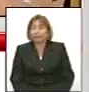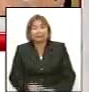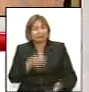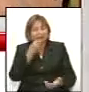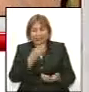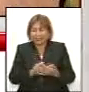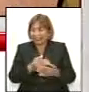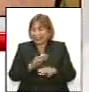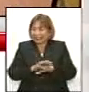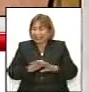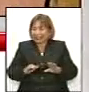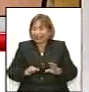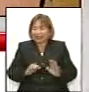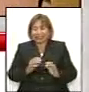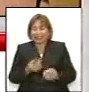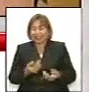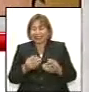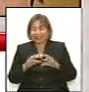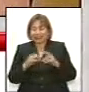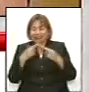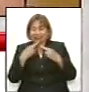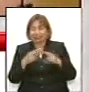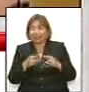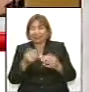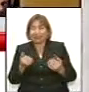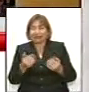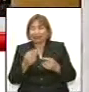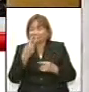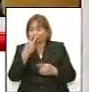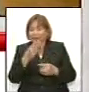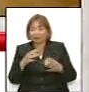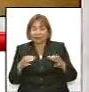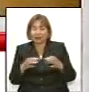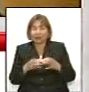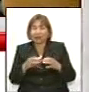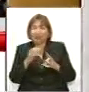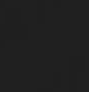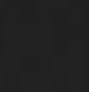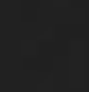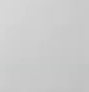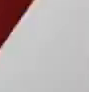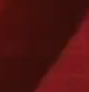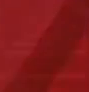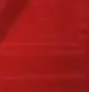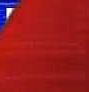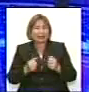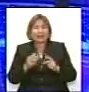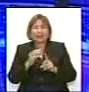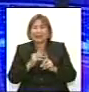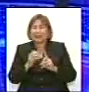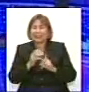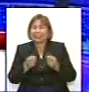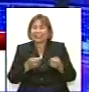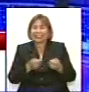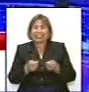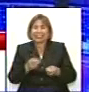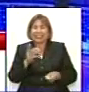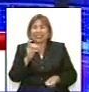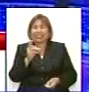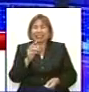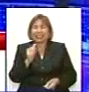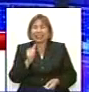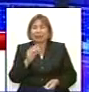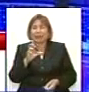Acaba de culminar entonces esta transmisión en vivo de la Comisión de Cultura y Patrimonio Cultural que preside el congresista